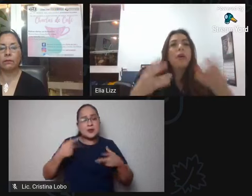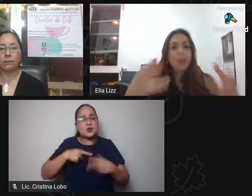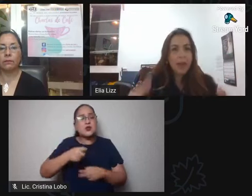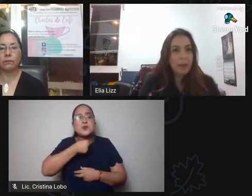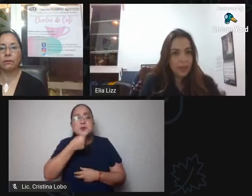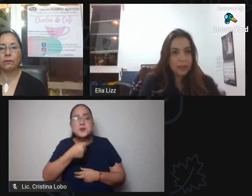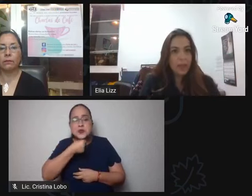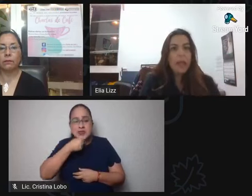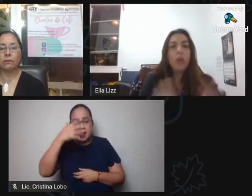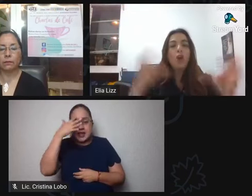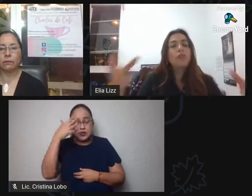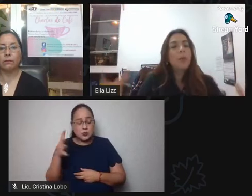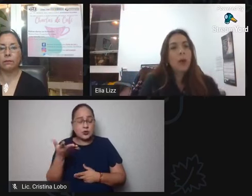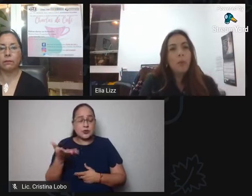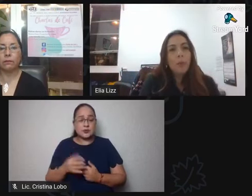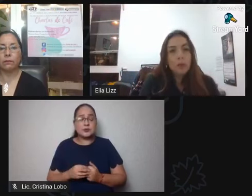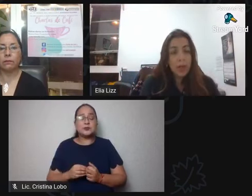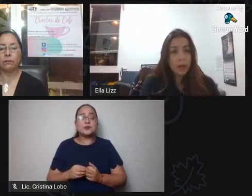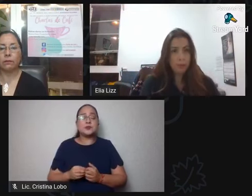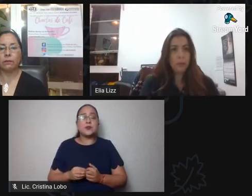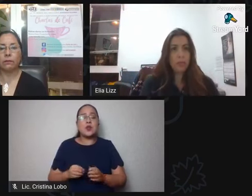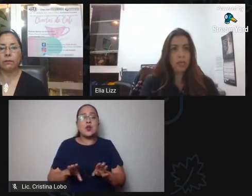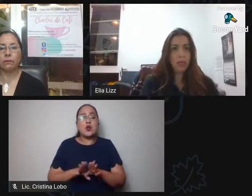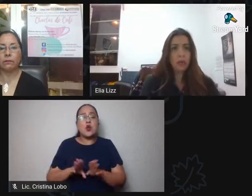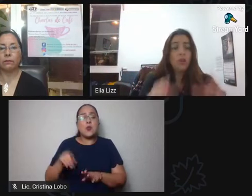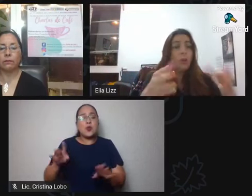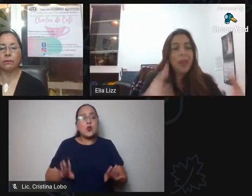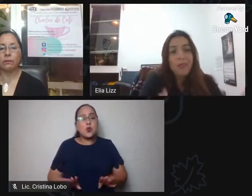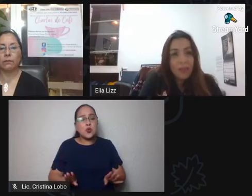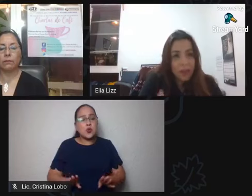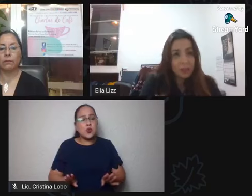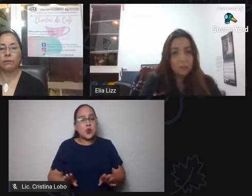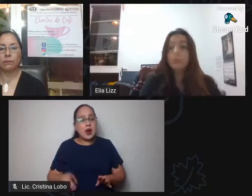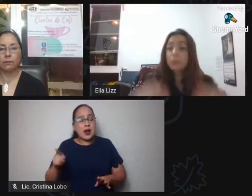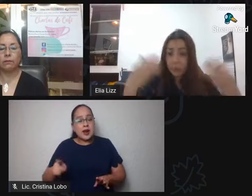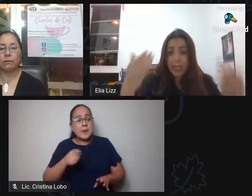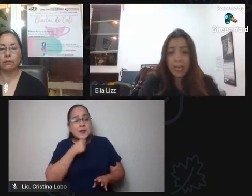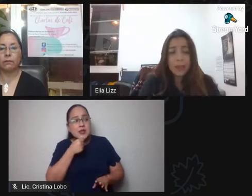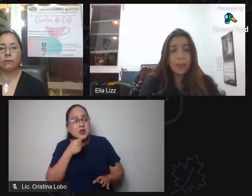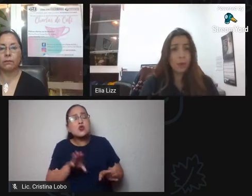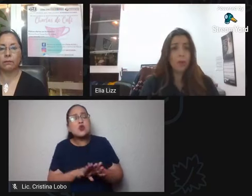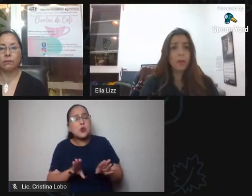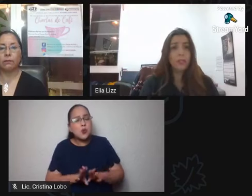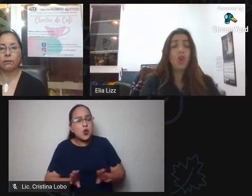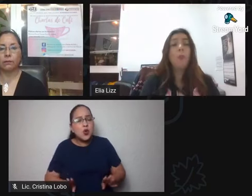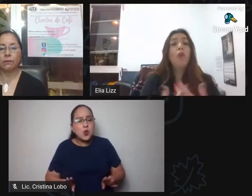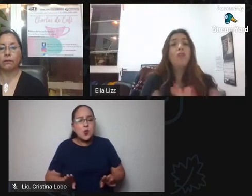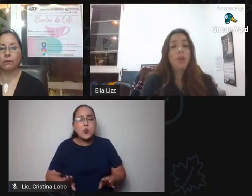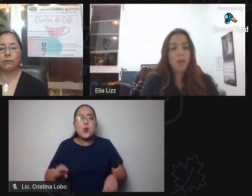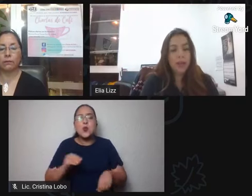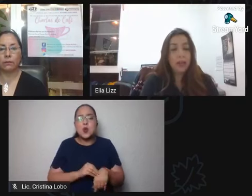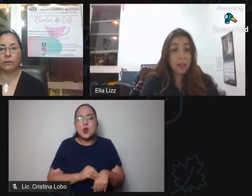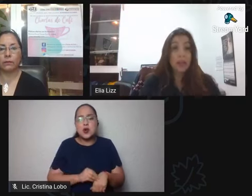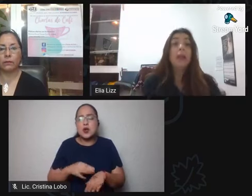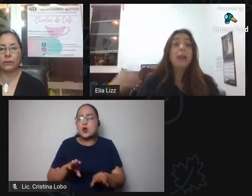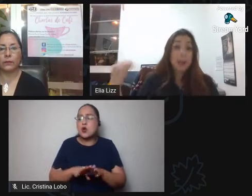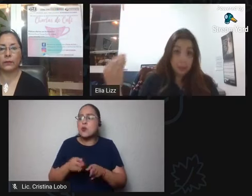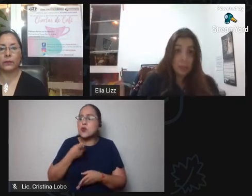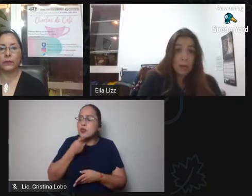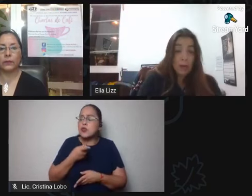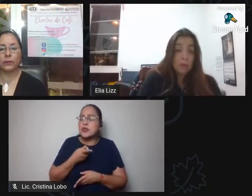desarrollo de la vejez, en cómo se va a comportar mi viejito que yo voy a atender, qué le tengo que decir, cómo lo tengo que